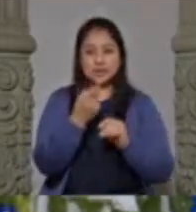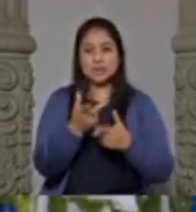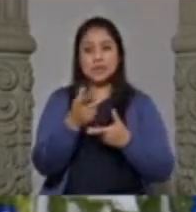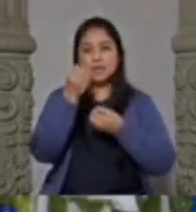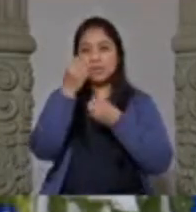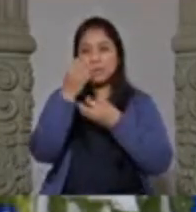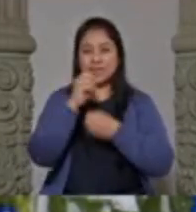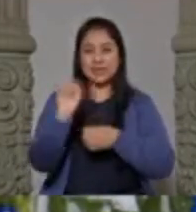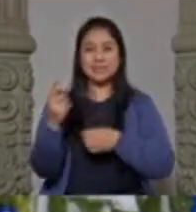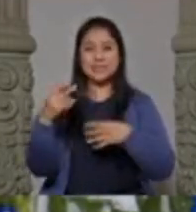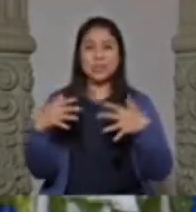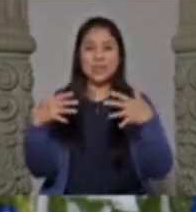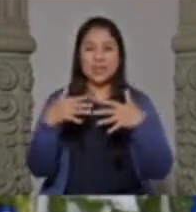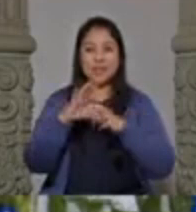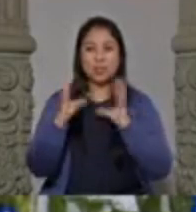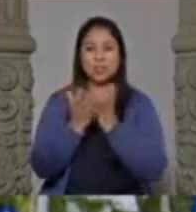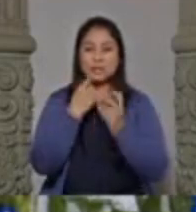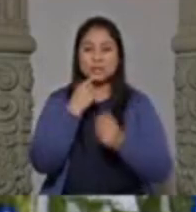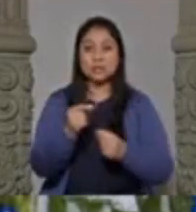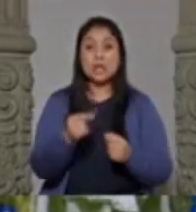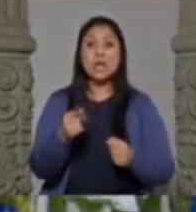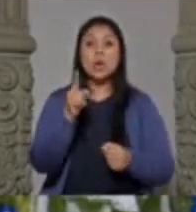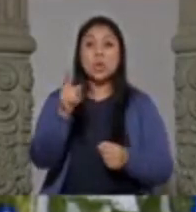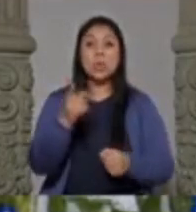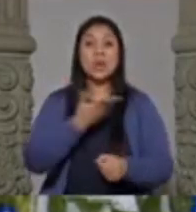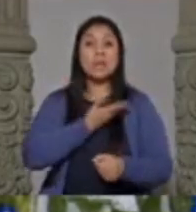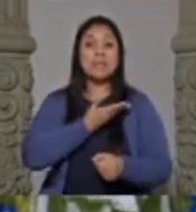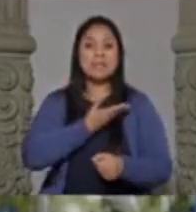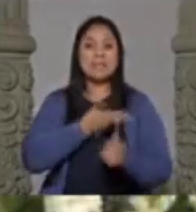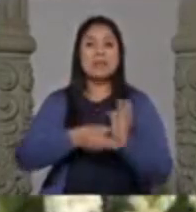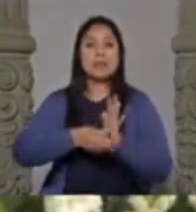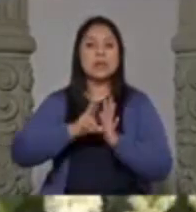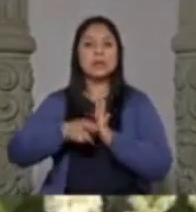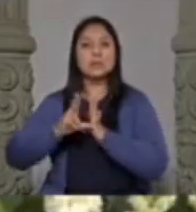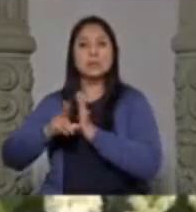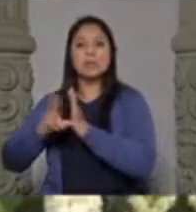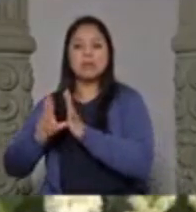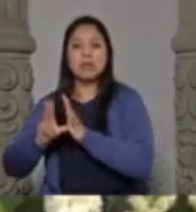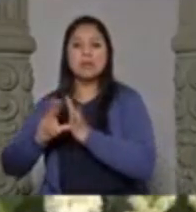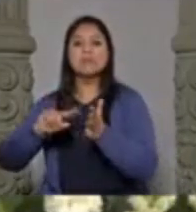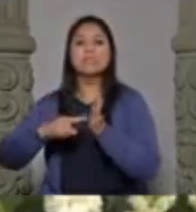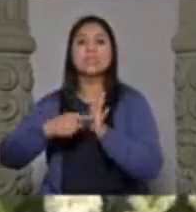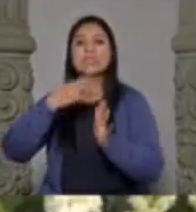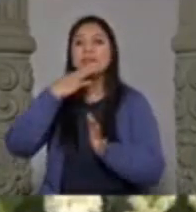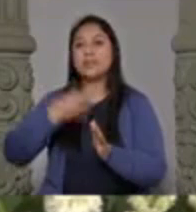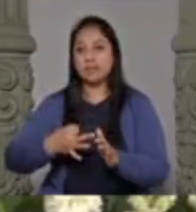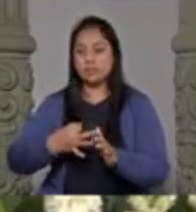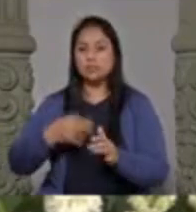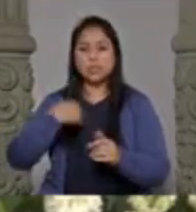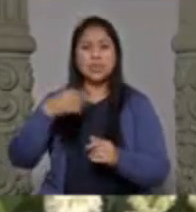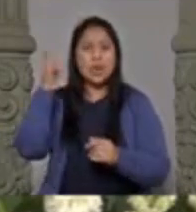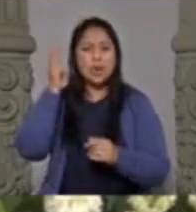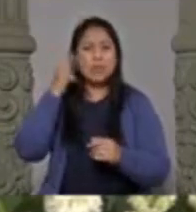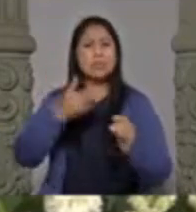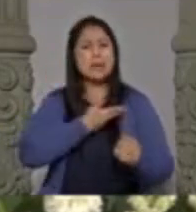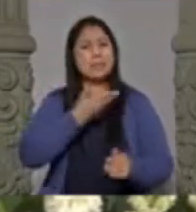Segunda Guerra Mundial, lo decía que una mentira repetida 1000 veces se convierte en una verdad. Y hoy oímos una mentira repetida